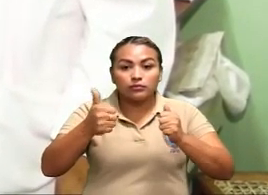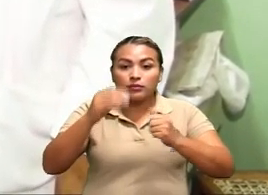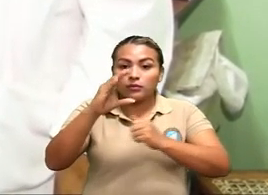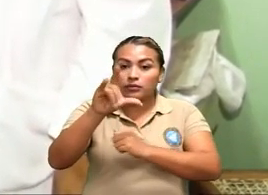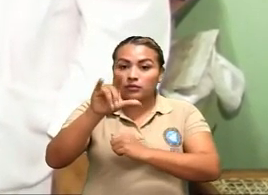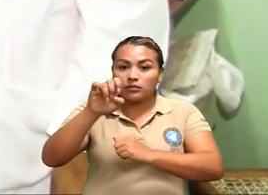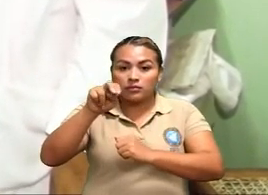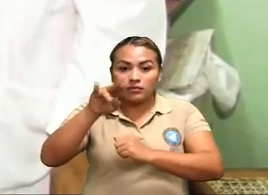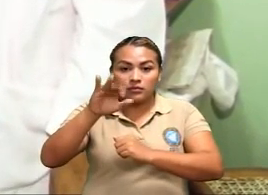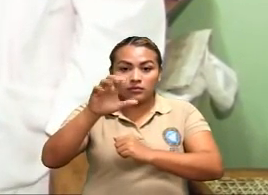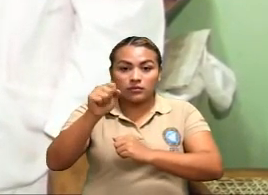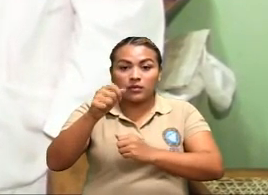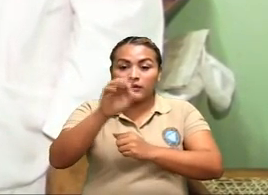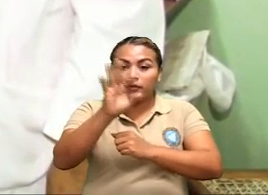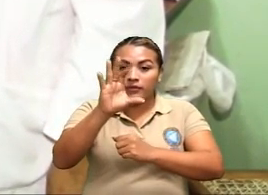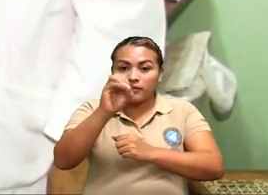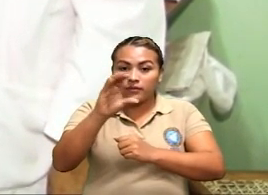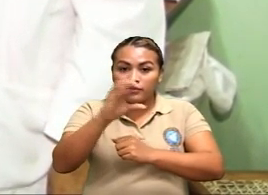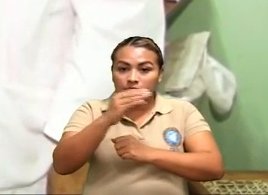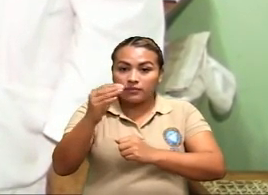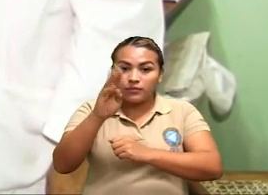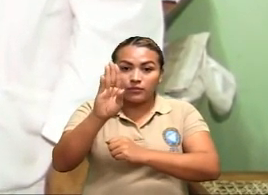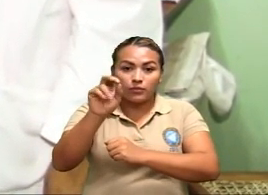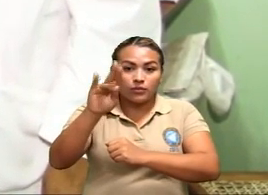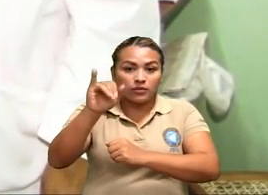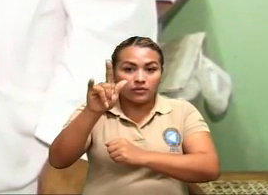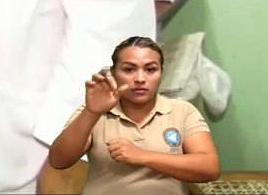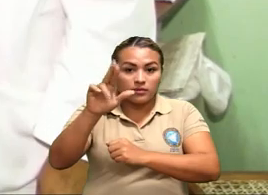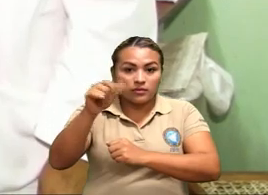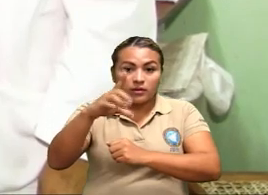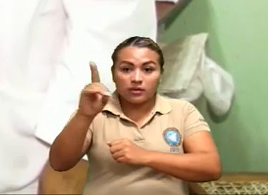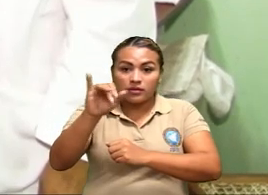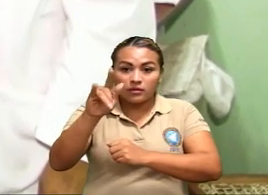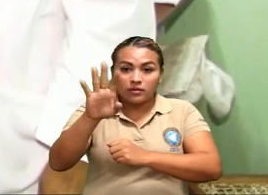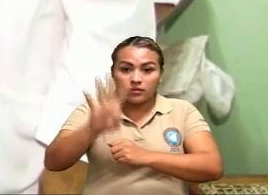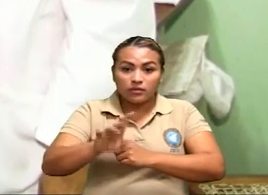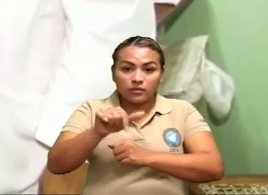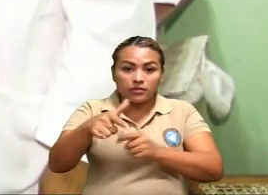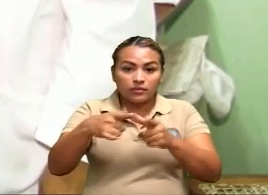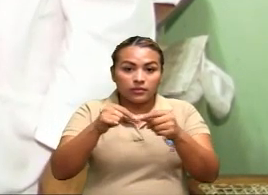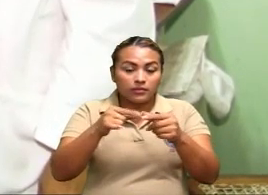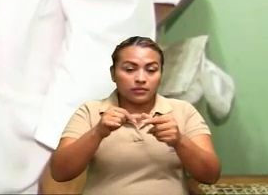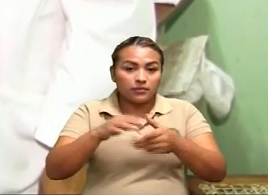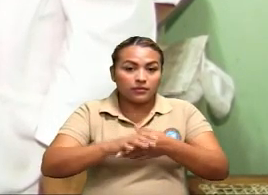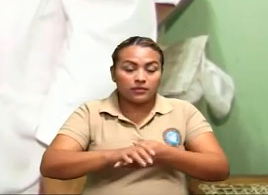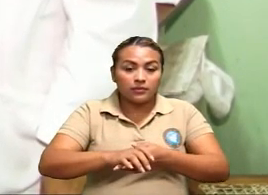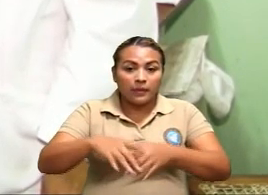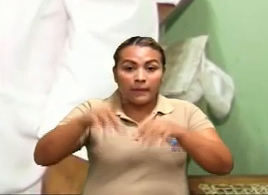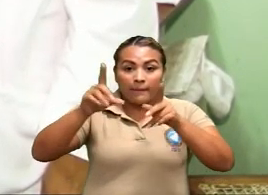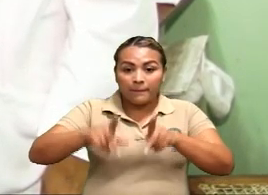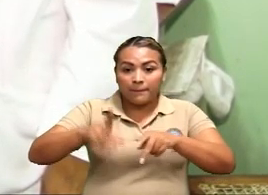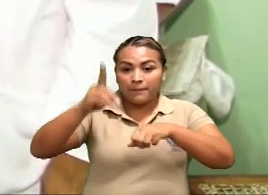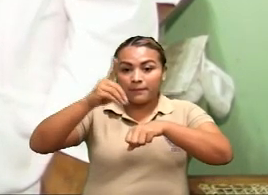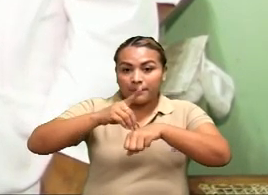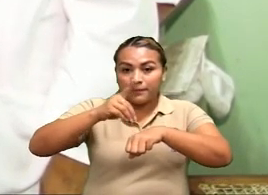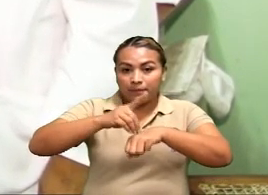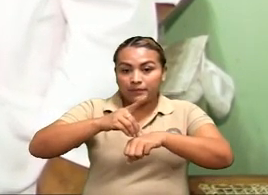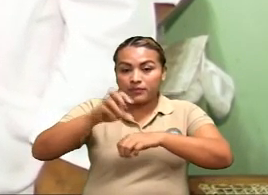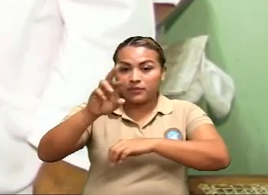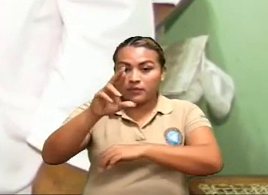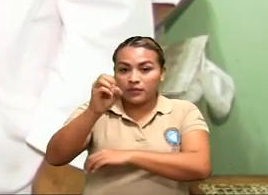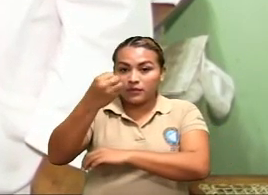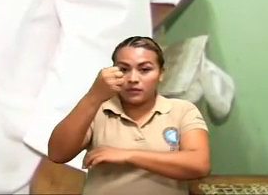Salud Francisco Buitrago, ubicado en el distrito número 4 de Managua. Estoy con la licenciada Rosa Acevedo, quien